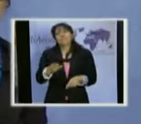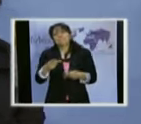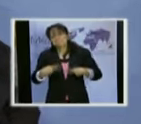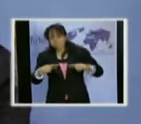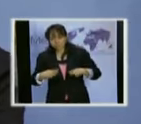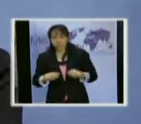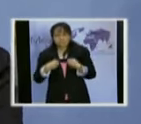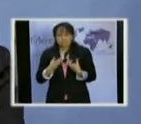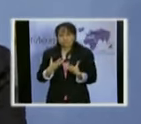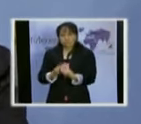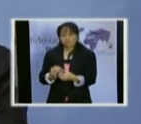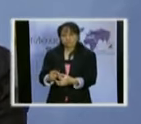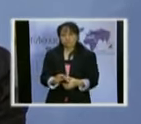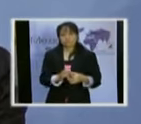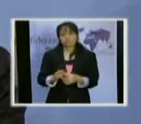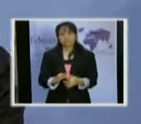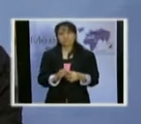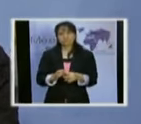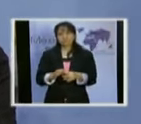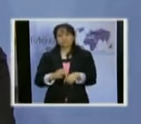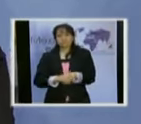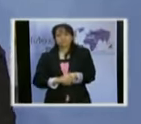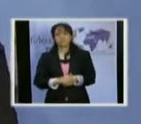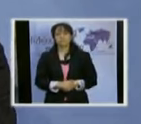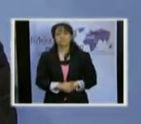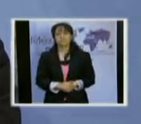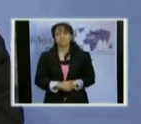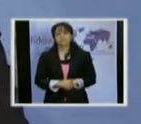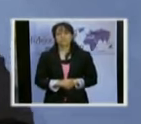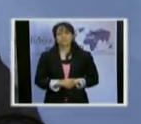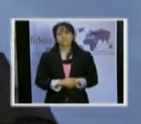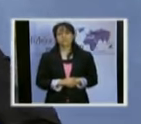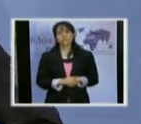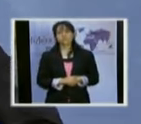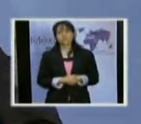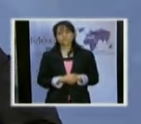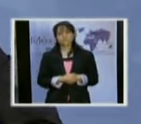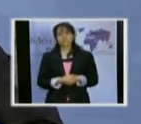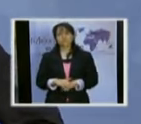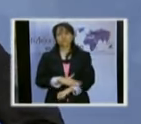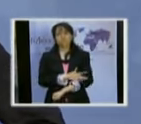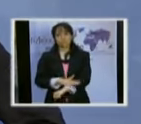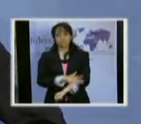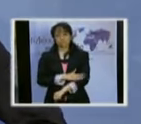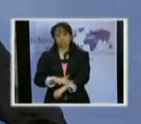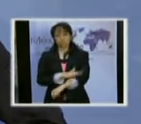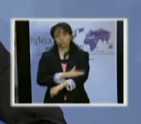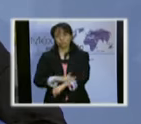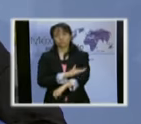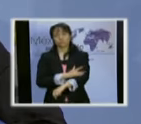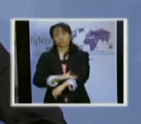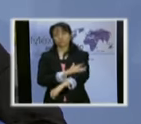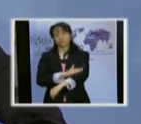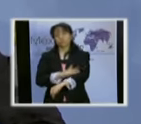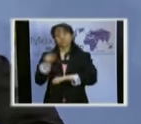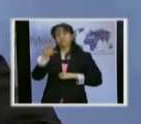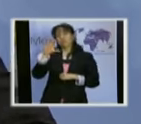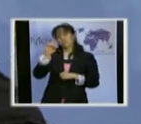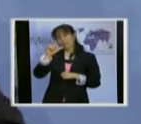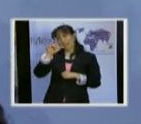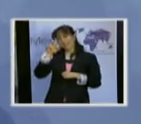octubre del 2000. Fue coordinadora de la Oficina Regional para América Latina y desde 2011